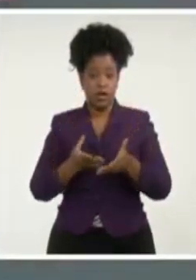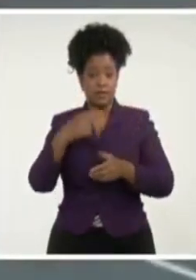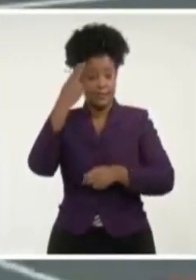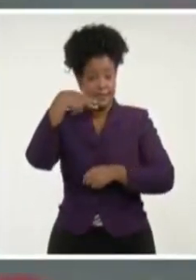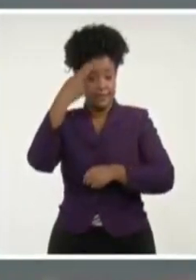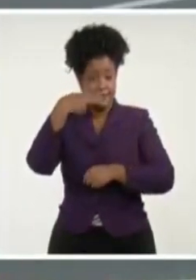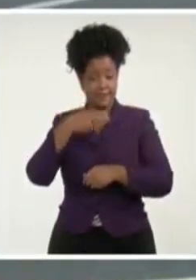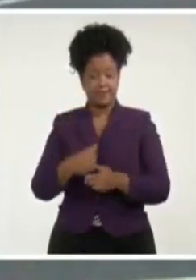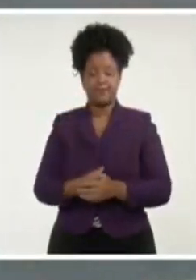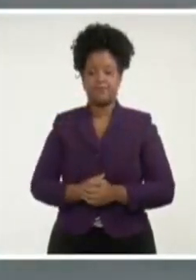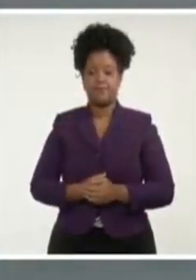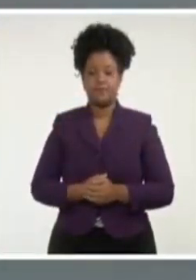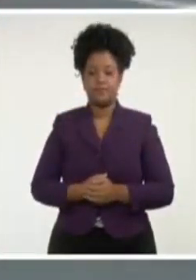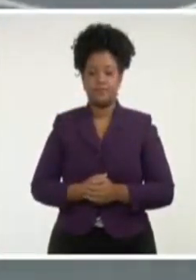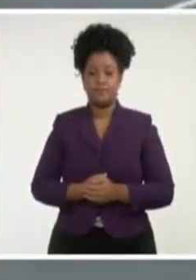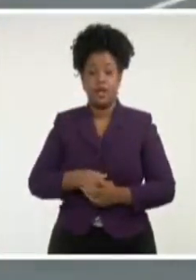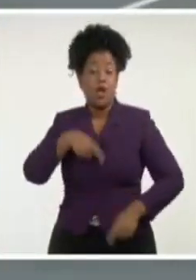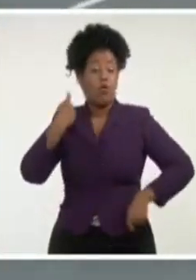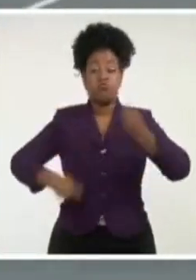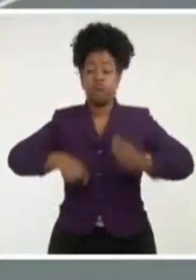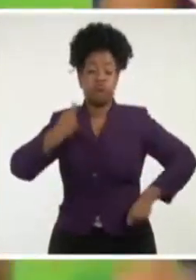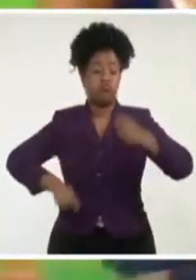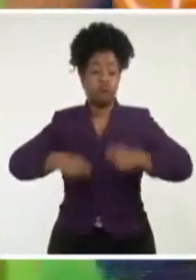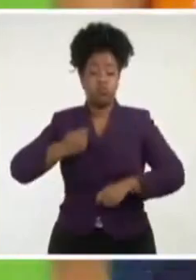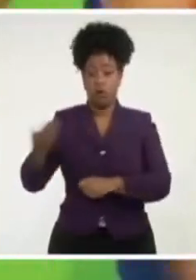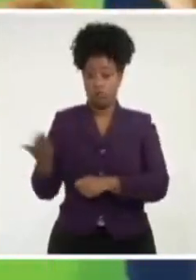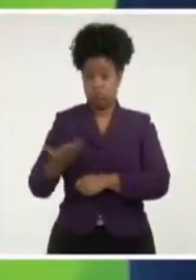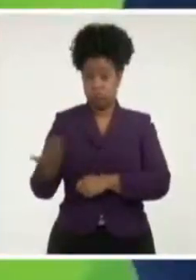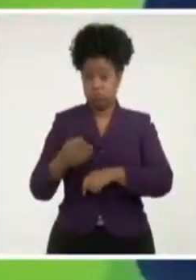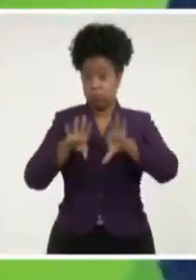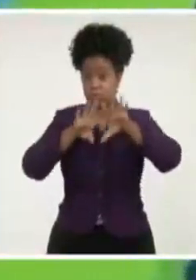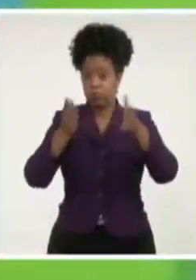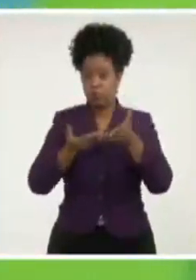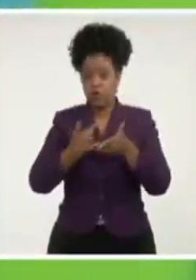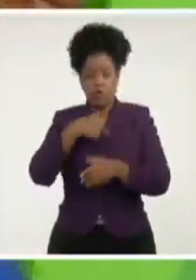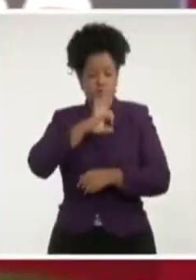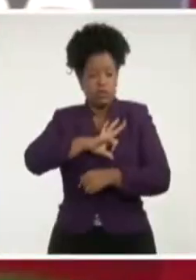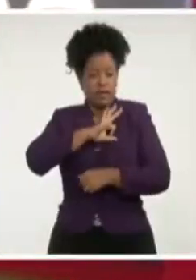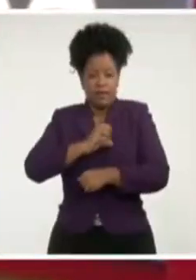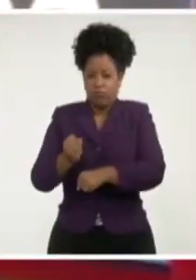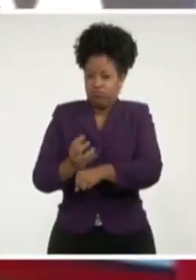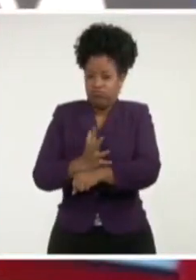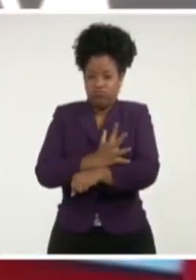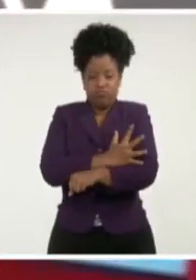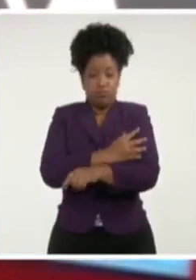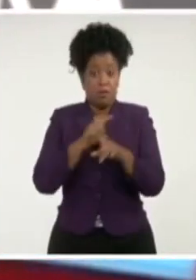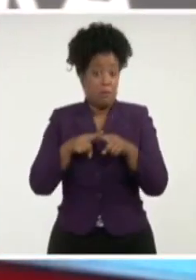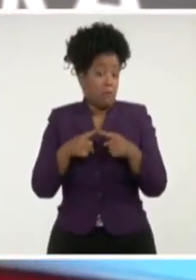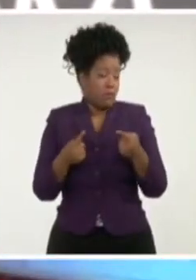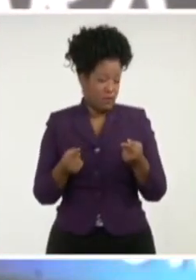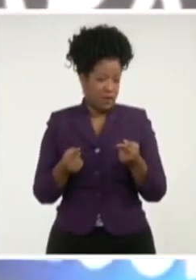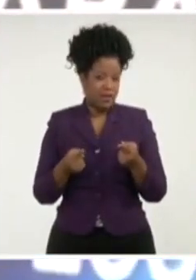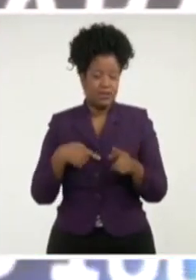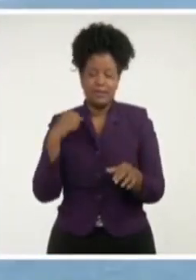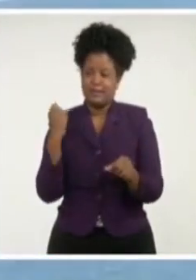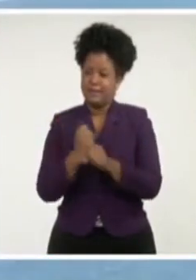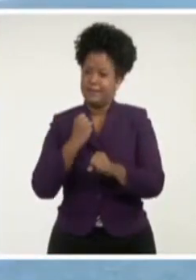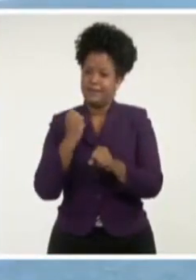Ser la corredora más rápida del mundo para mí es un orgullo muy grande. Ha sido un trabajo de